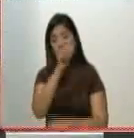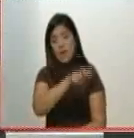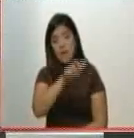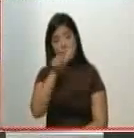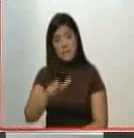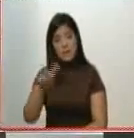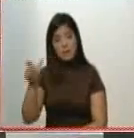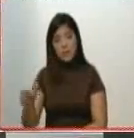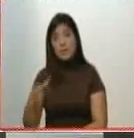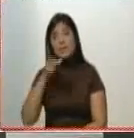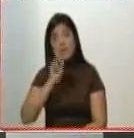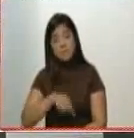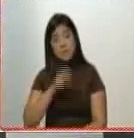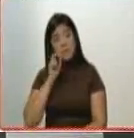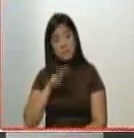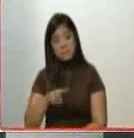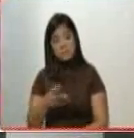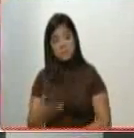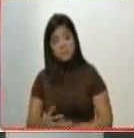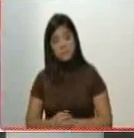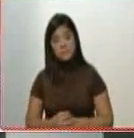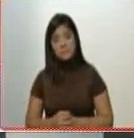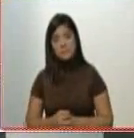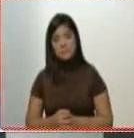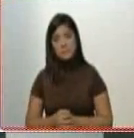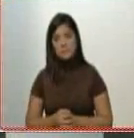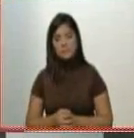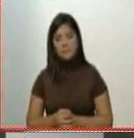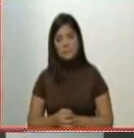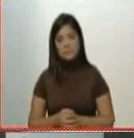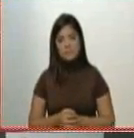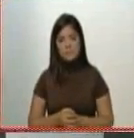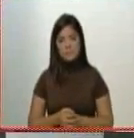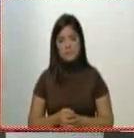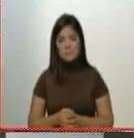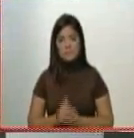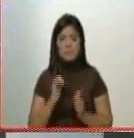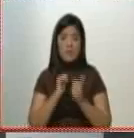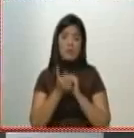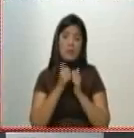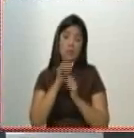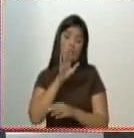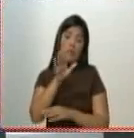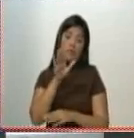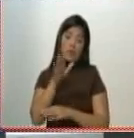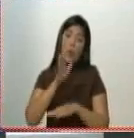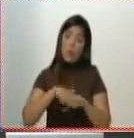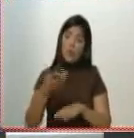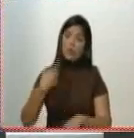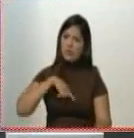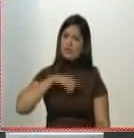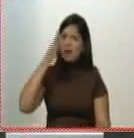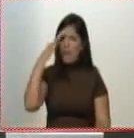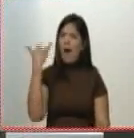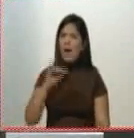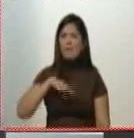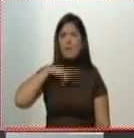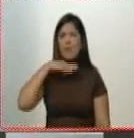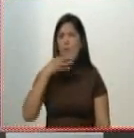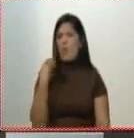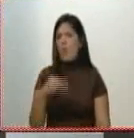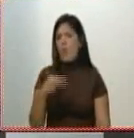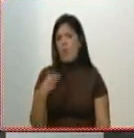se ven también a través de ellos como deportistas en el futuro, ¿verdad? Porque sabemos que hay muchos jóvenes que ya